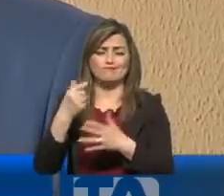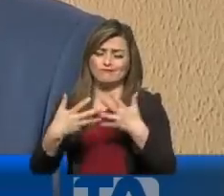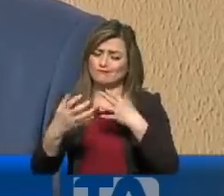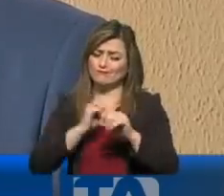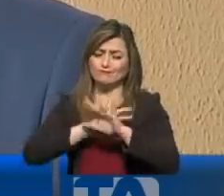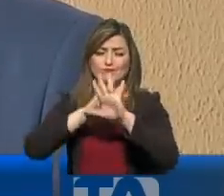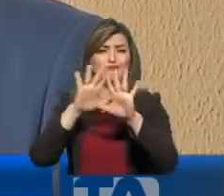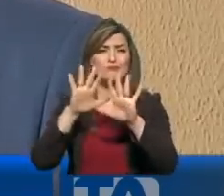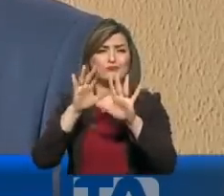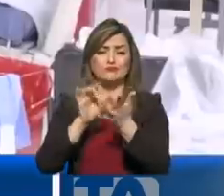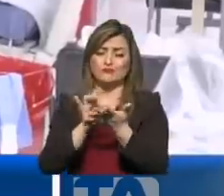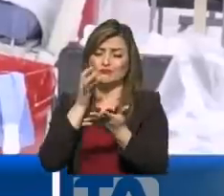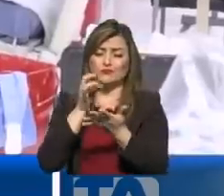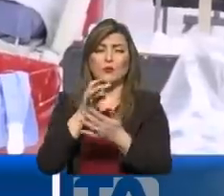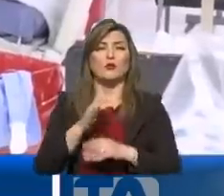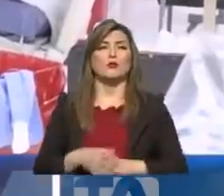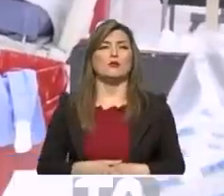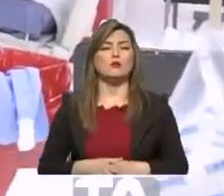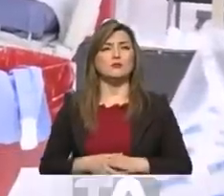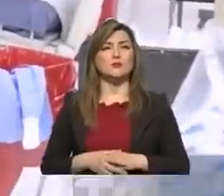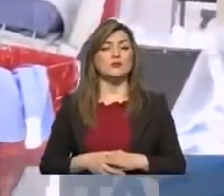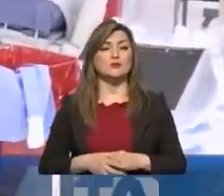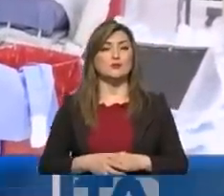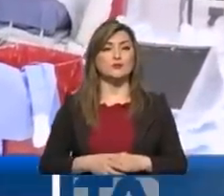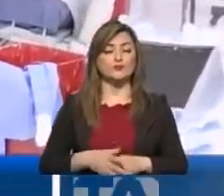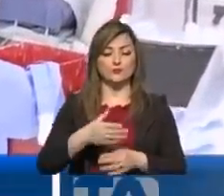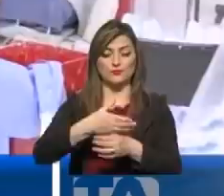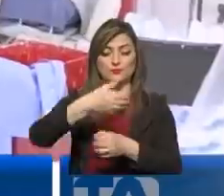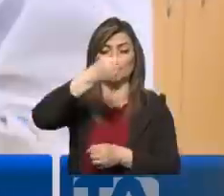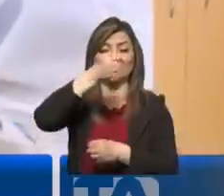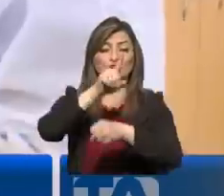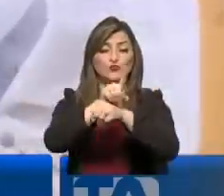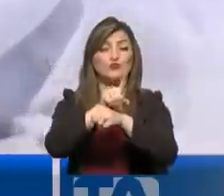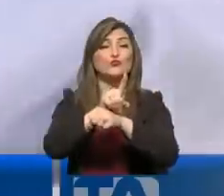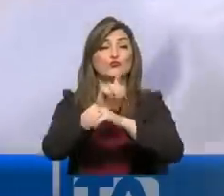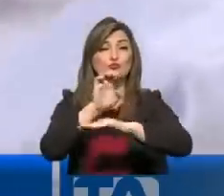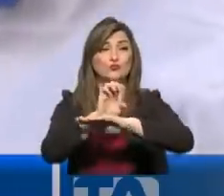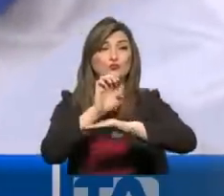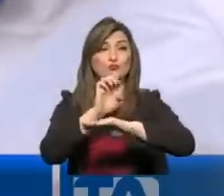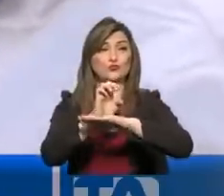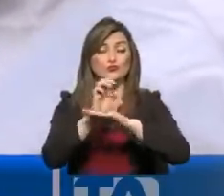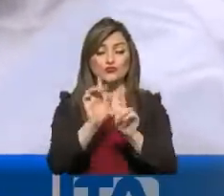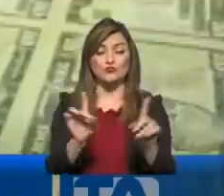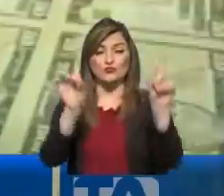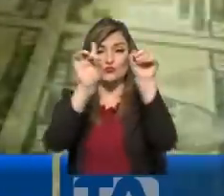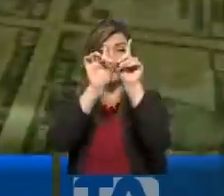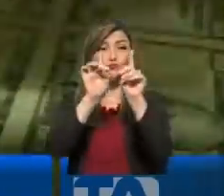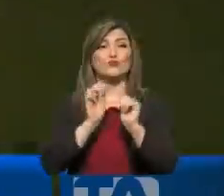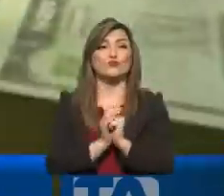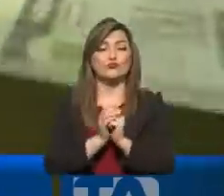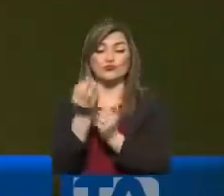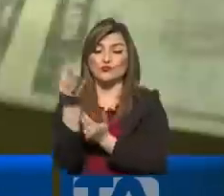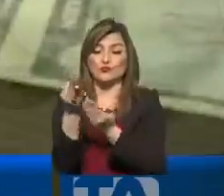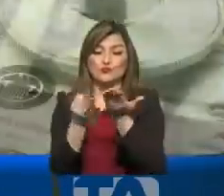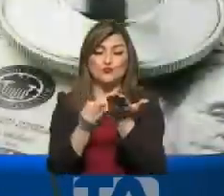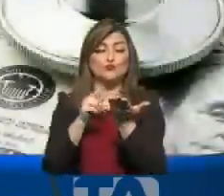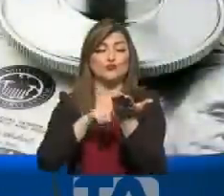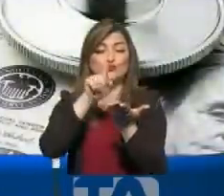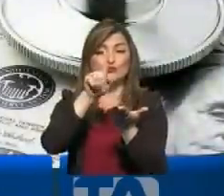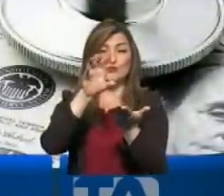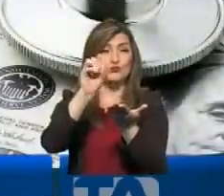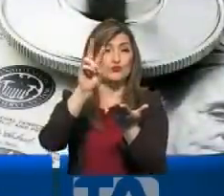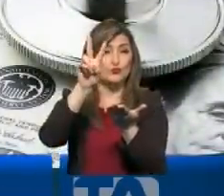para proveer de medicamentos. Según cifras que maneja la Federación Médica Ecuatoriana, la ejecución presupuestaria que reflejan las